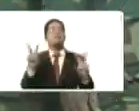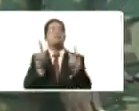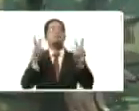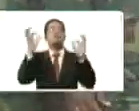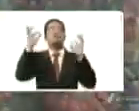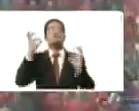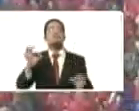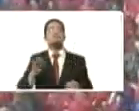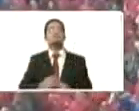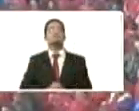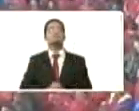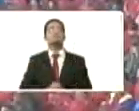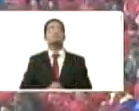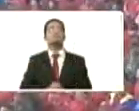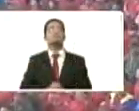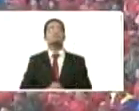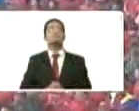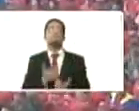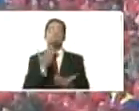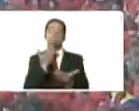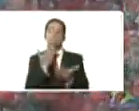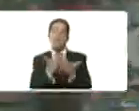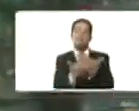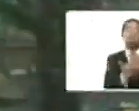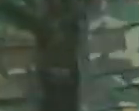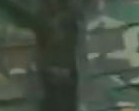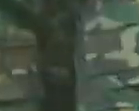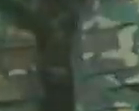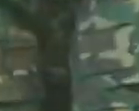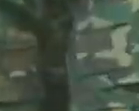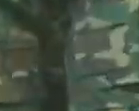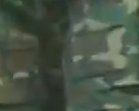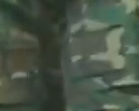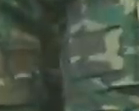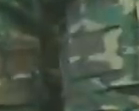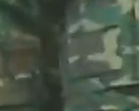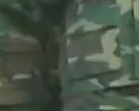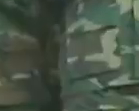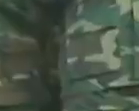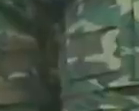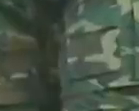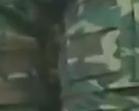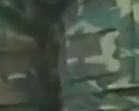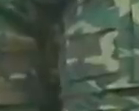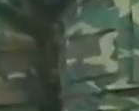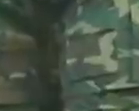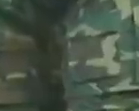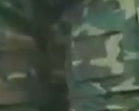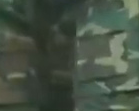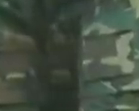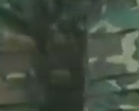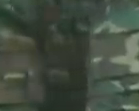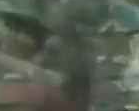siempre! Muchas gracias. ¡Que viva Chávez siempre! ¡Que viva por siempre!